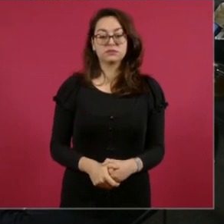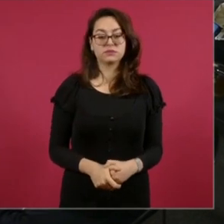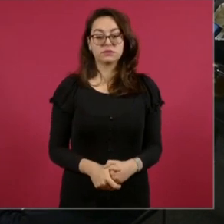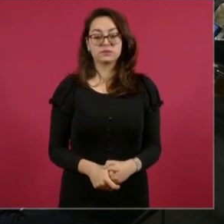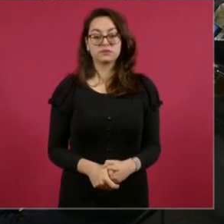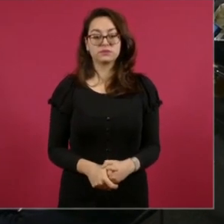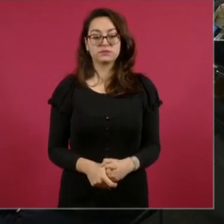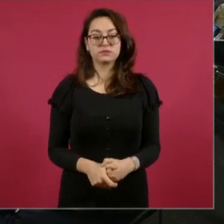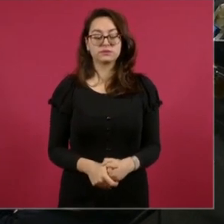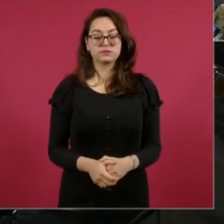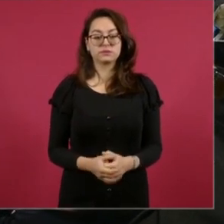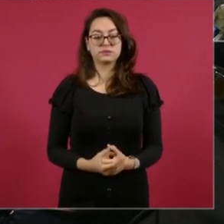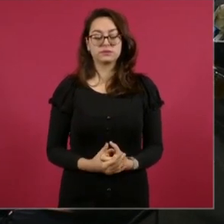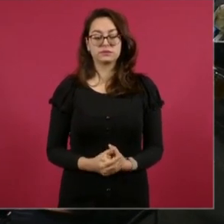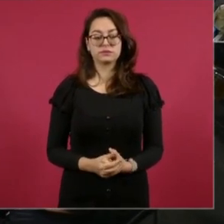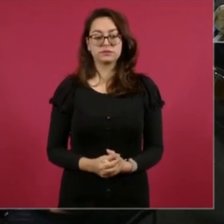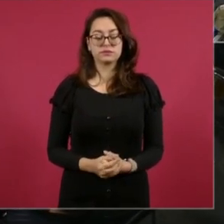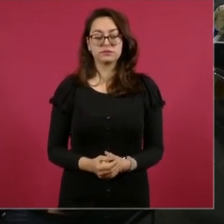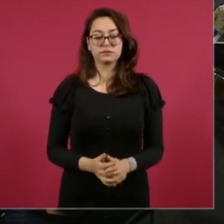Buenos días. Sí,